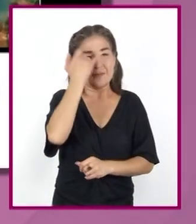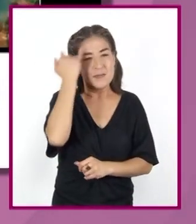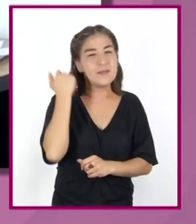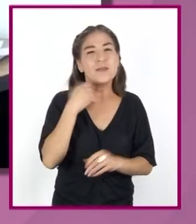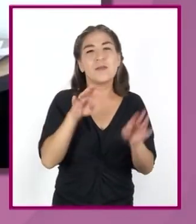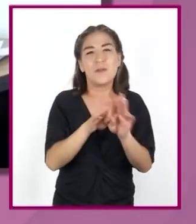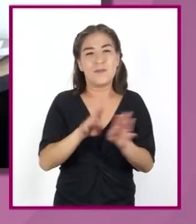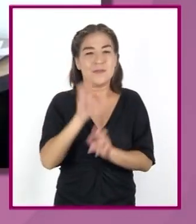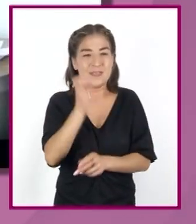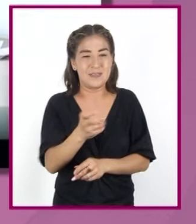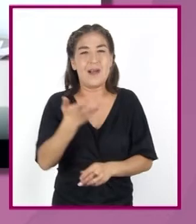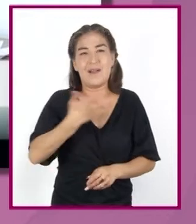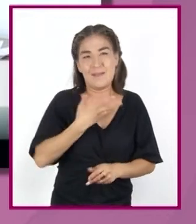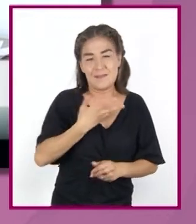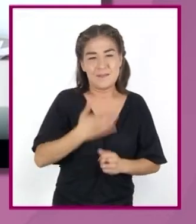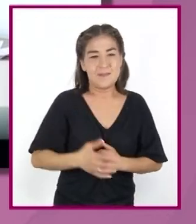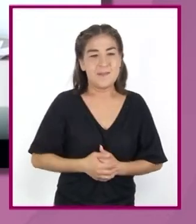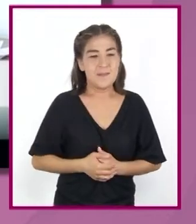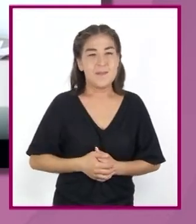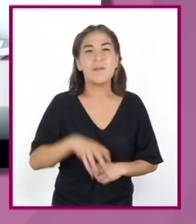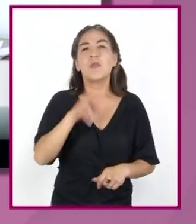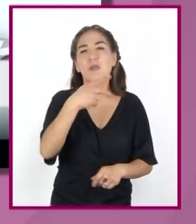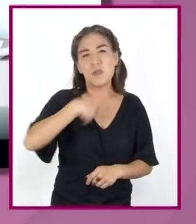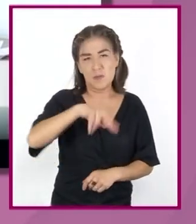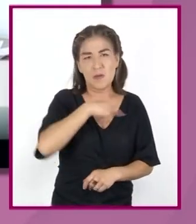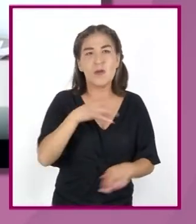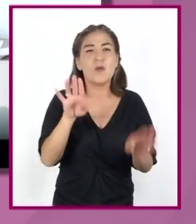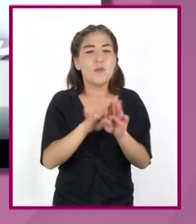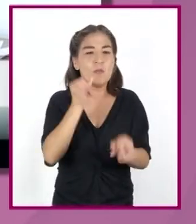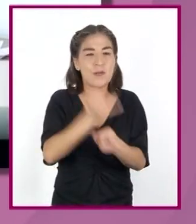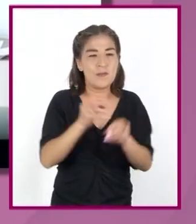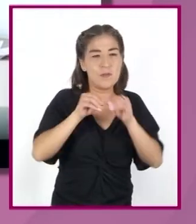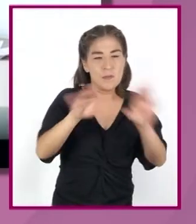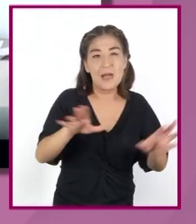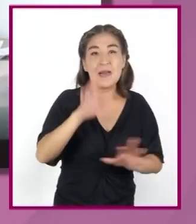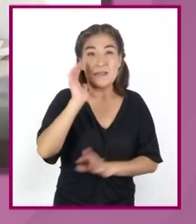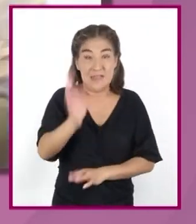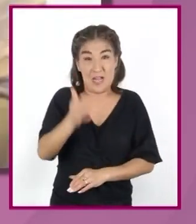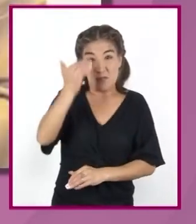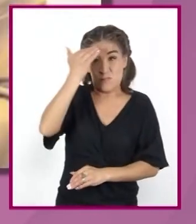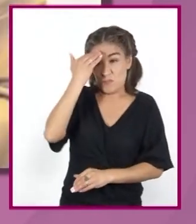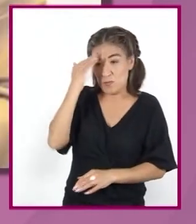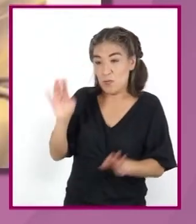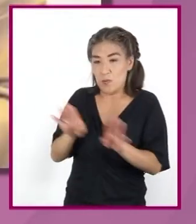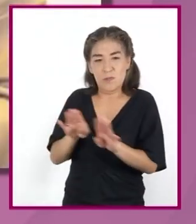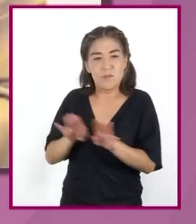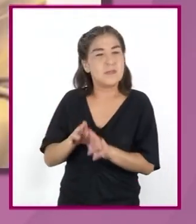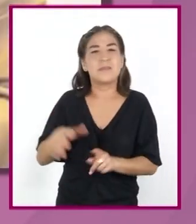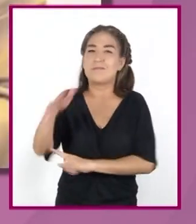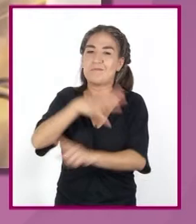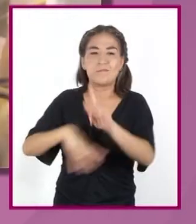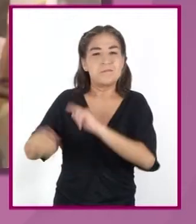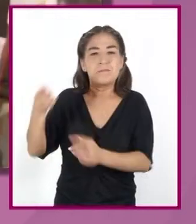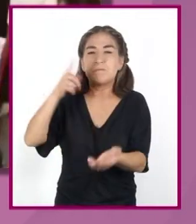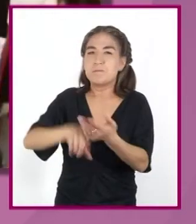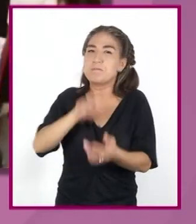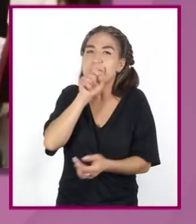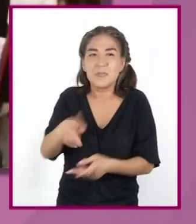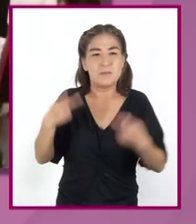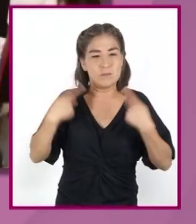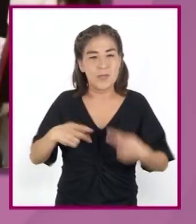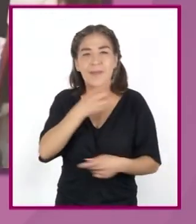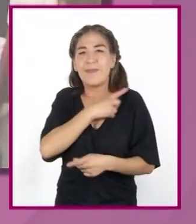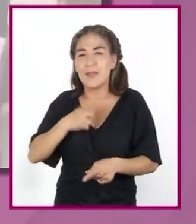tiene. Nosotros podemos integrar datos, información, pero el conocimiento pues ya tiene que ver con algo que interioriza a la gente, que interioriza a